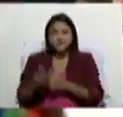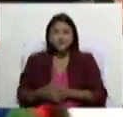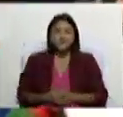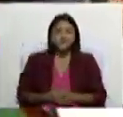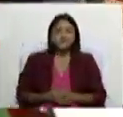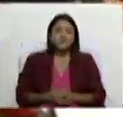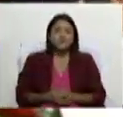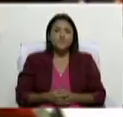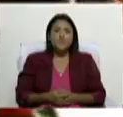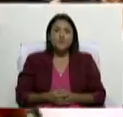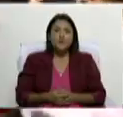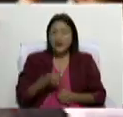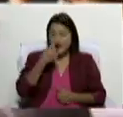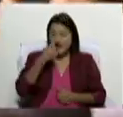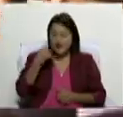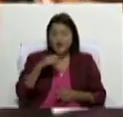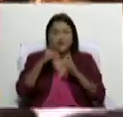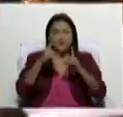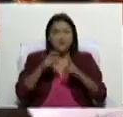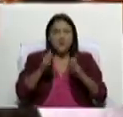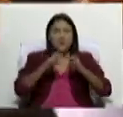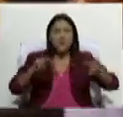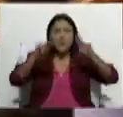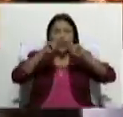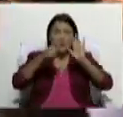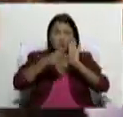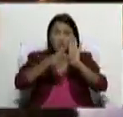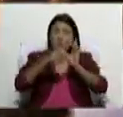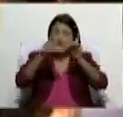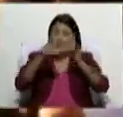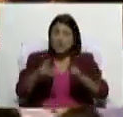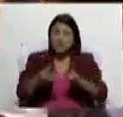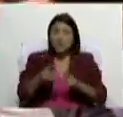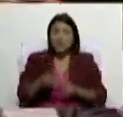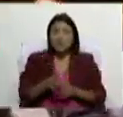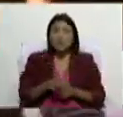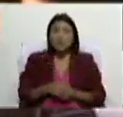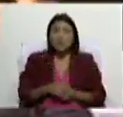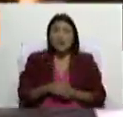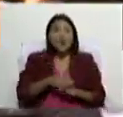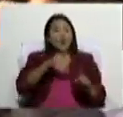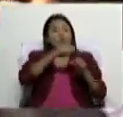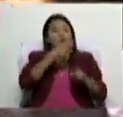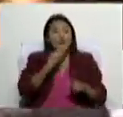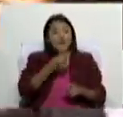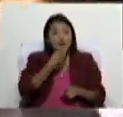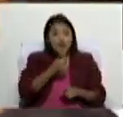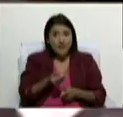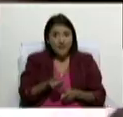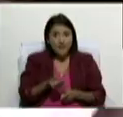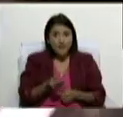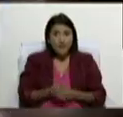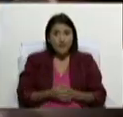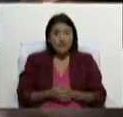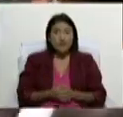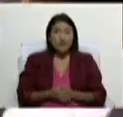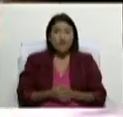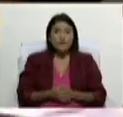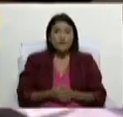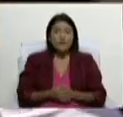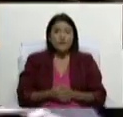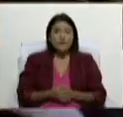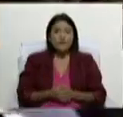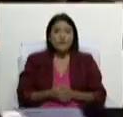justamente se votó una resolución en la Asamblea General de las Naciones Unidas contra el fascismo, contra cualquier forma